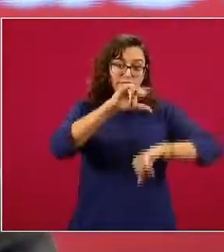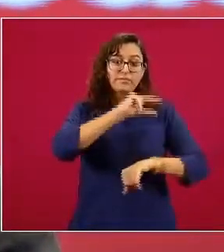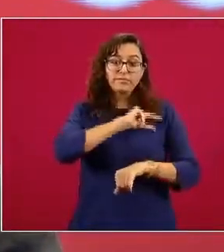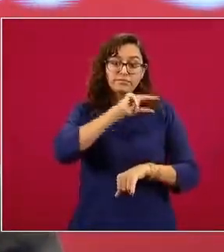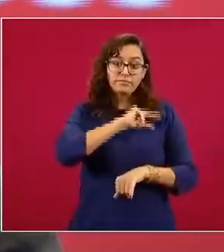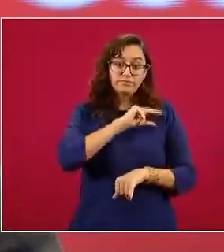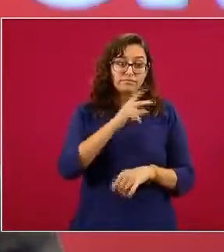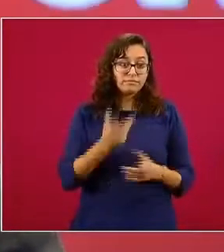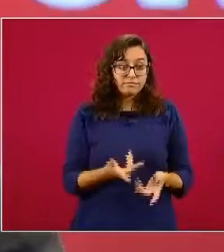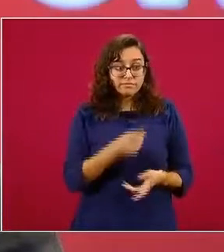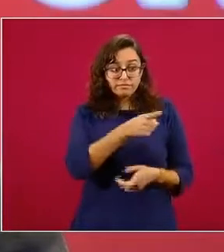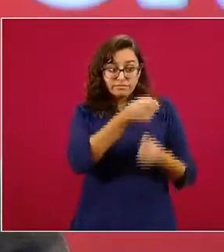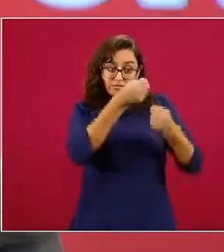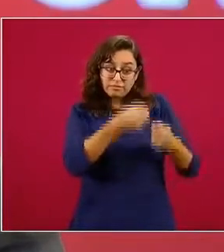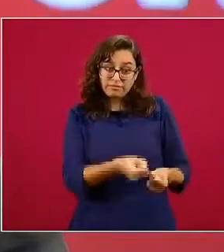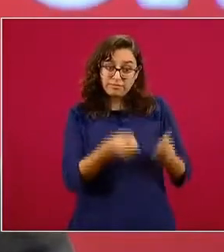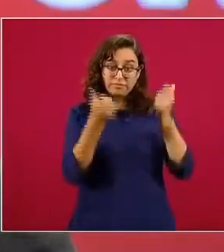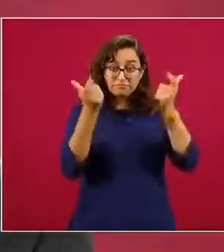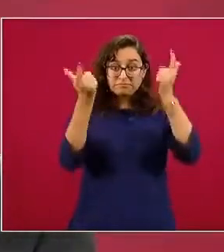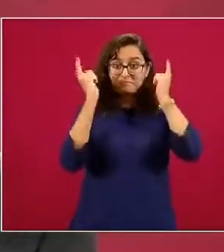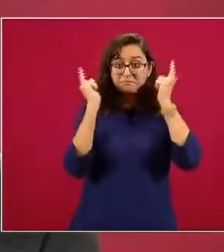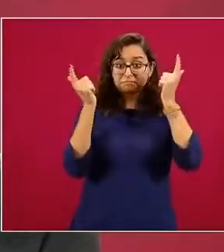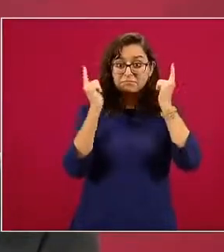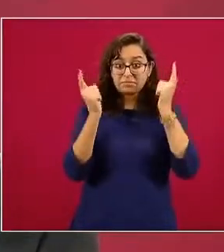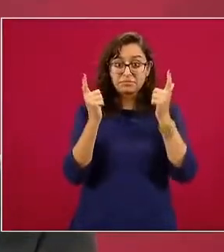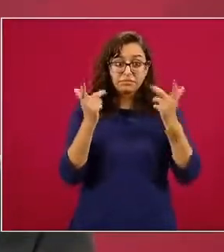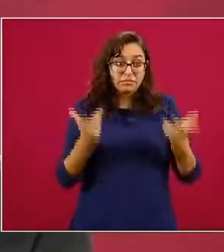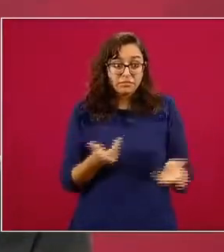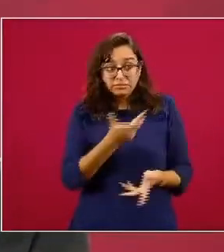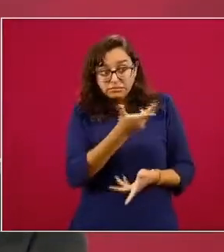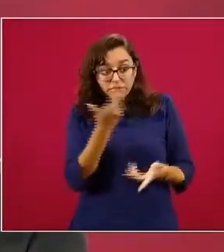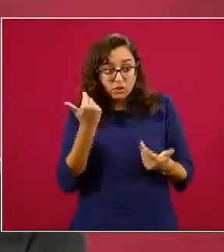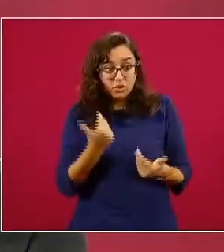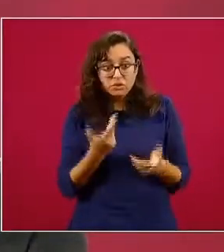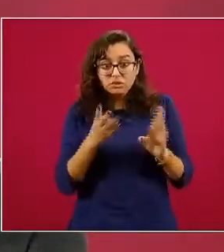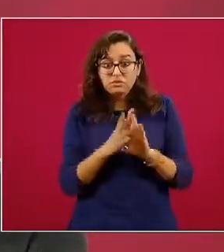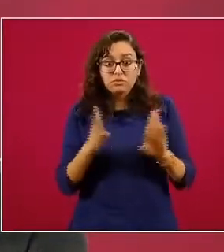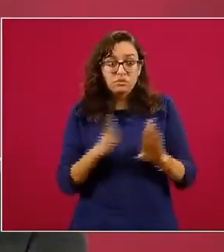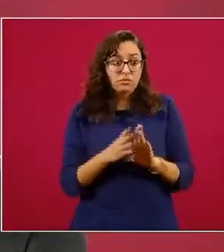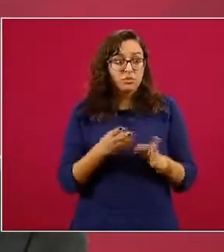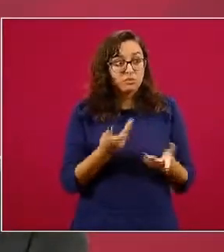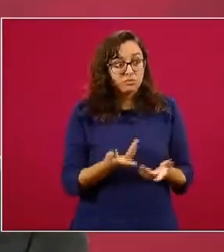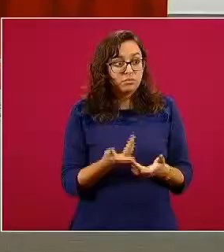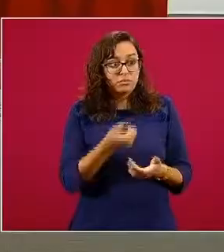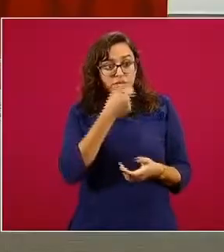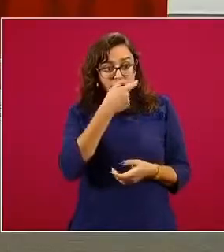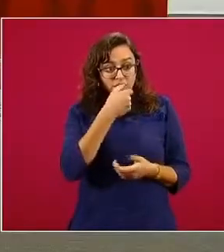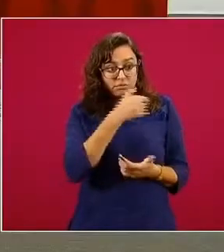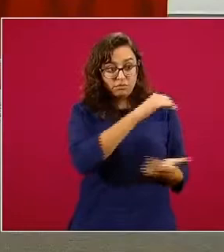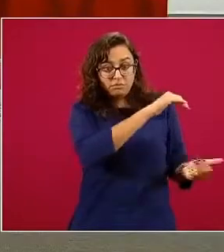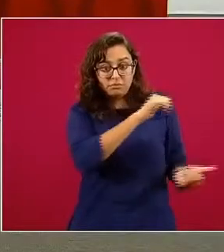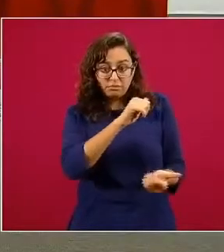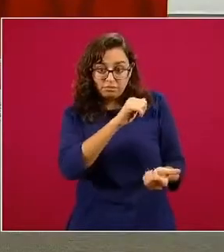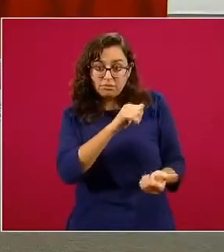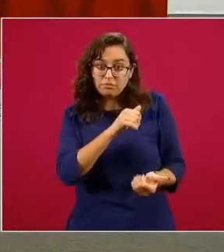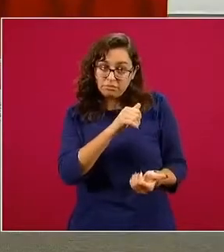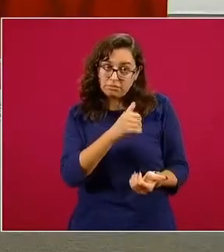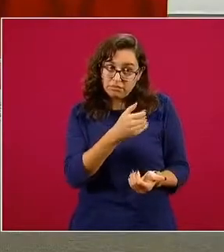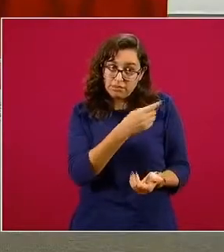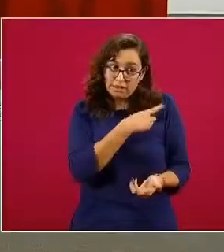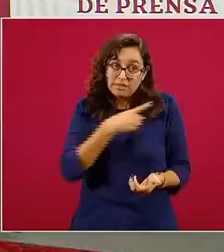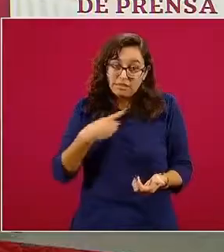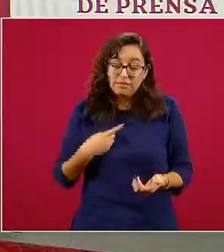Quiero pensar que tienen un seguro. Si no lo tienen, pues tendrán que ver la manera de solventar el gasto de la